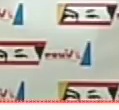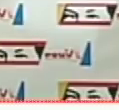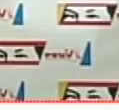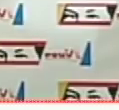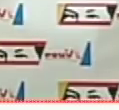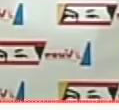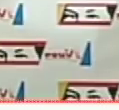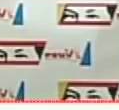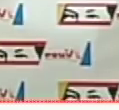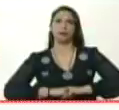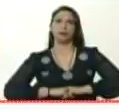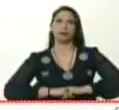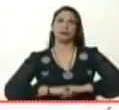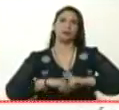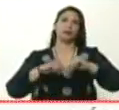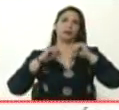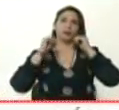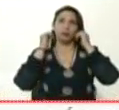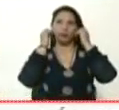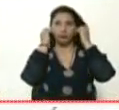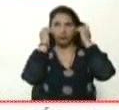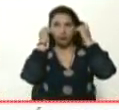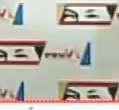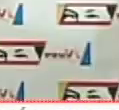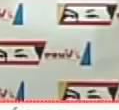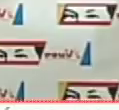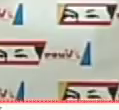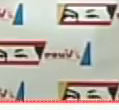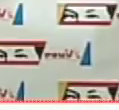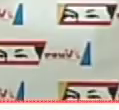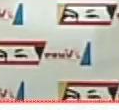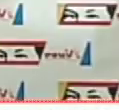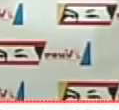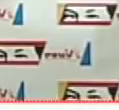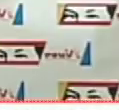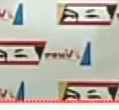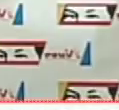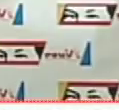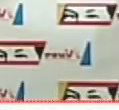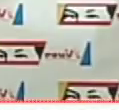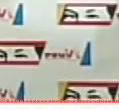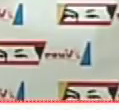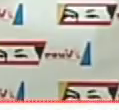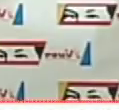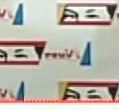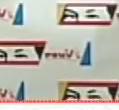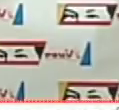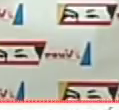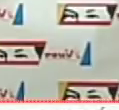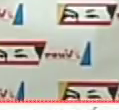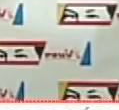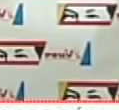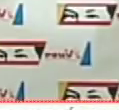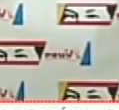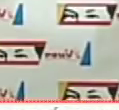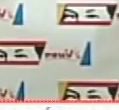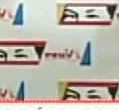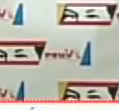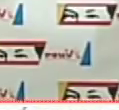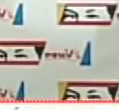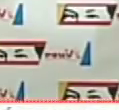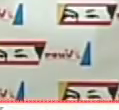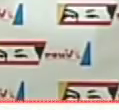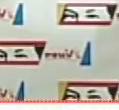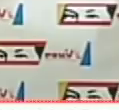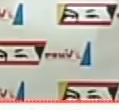Es muy difícil rebatir la construcción de casi 2.800.000 viviendas. Sobre todo comparada con países